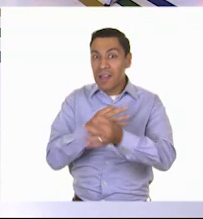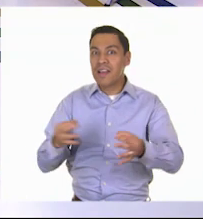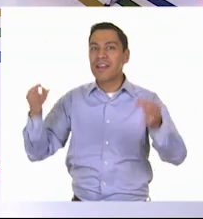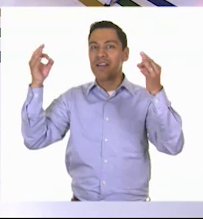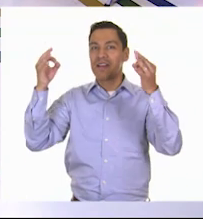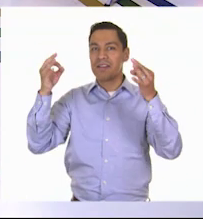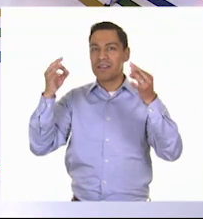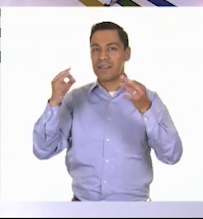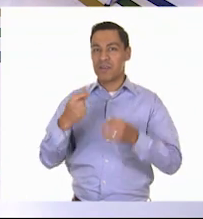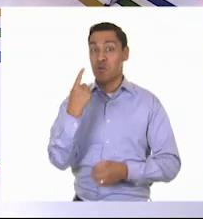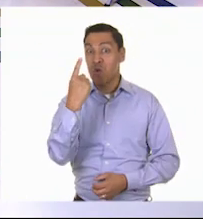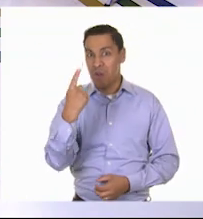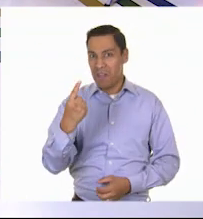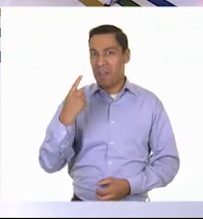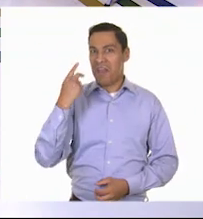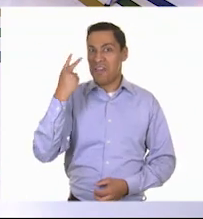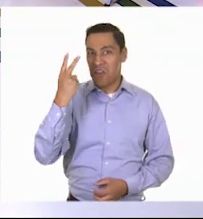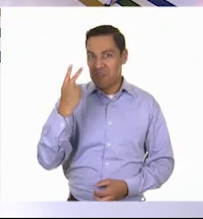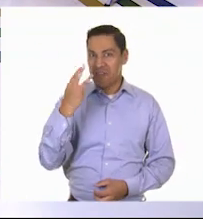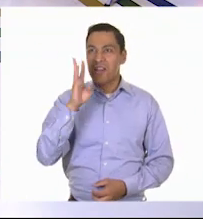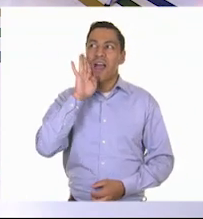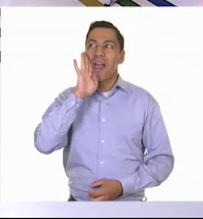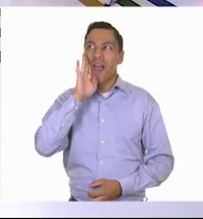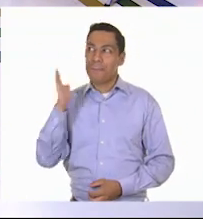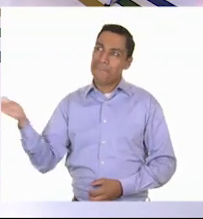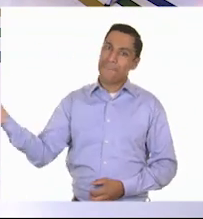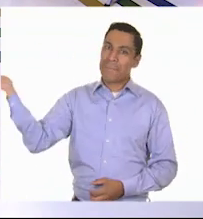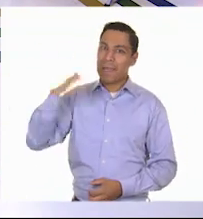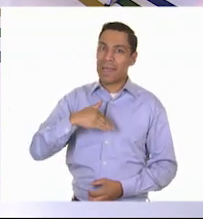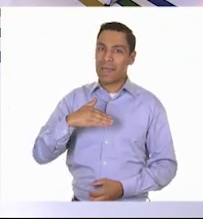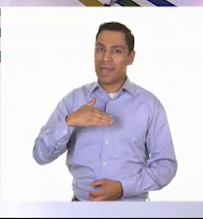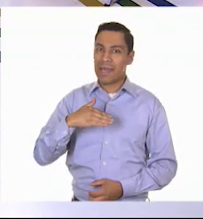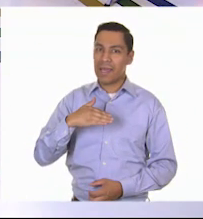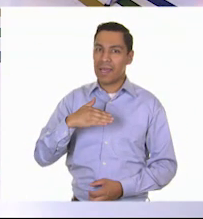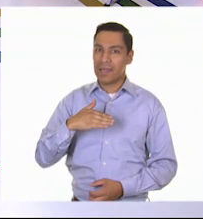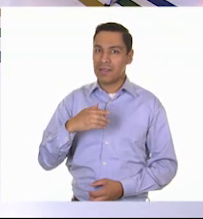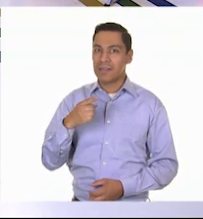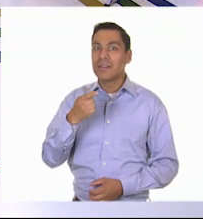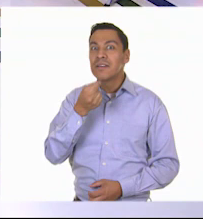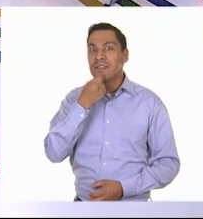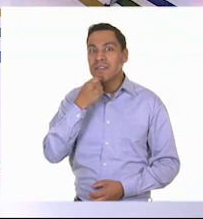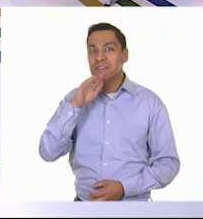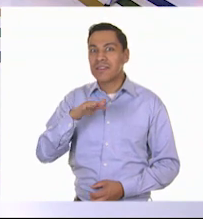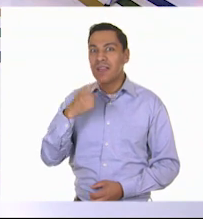hablamos? Claro que sí. A ver, una, dos, tres. ¡Tina! ¡Tina!